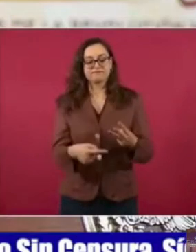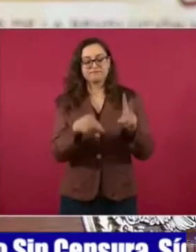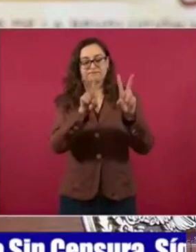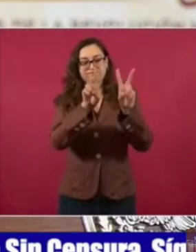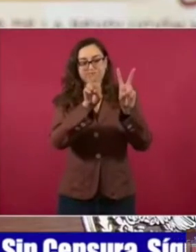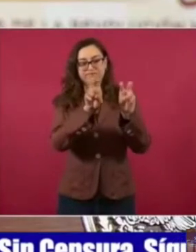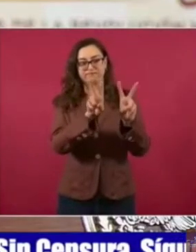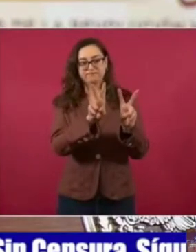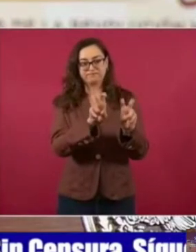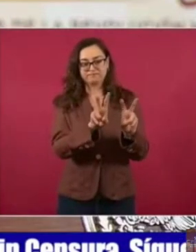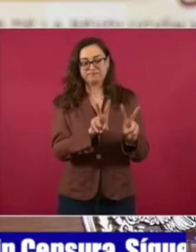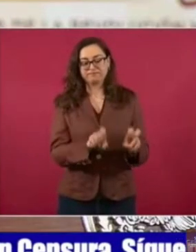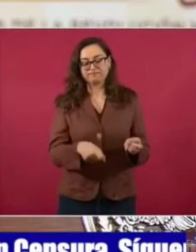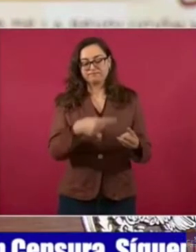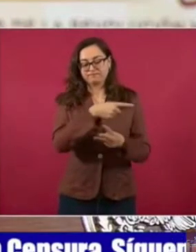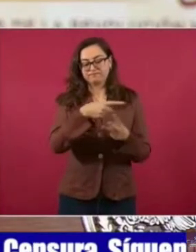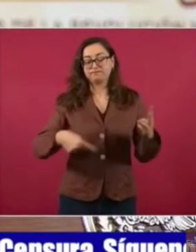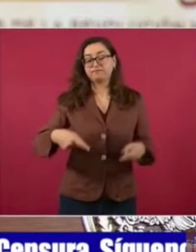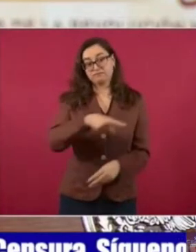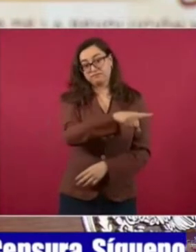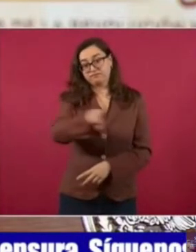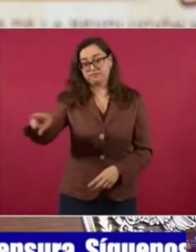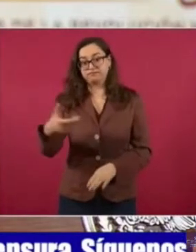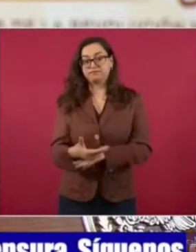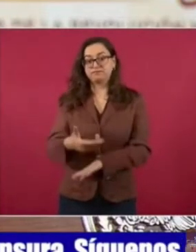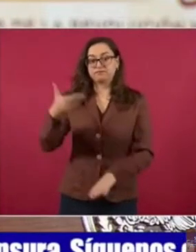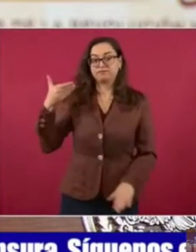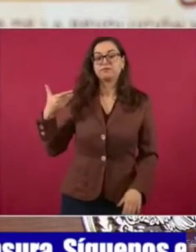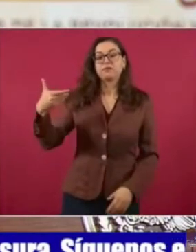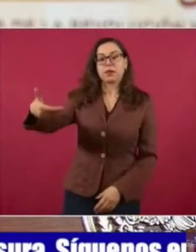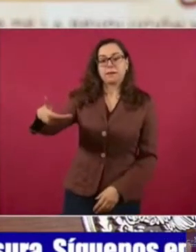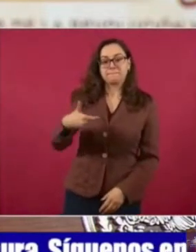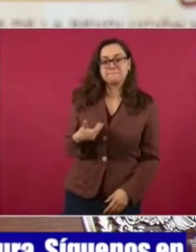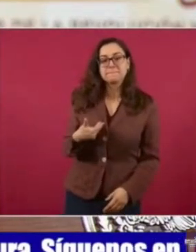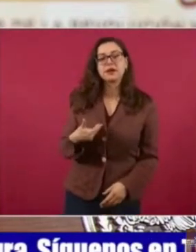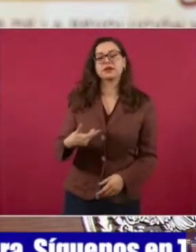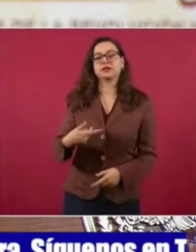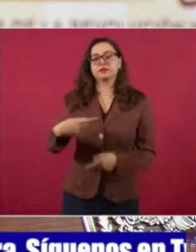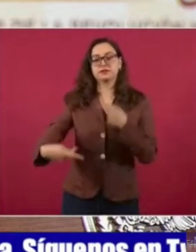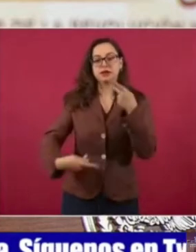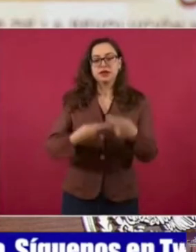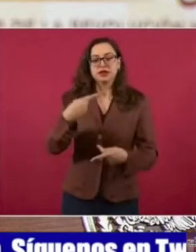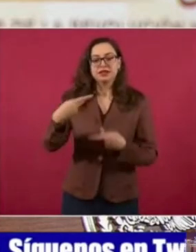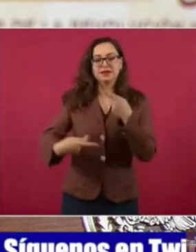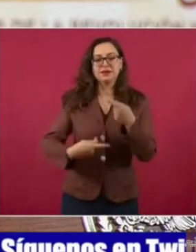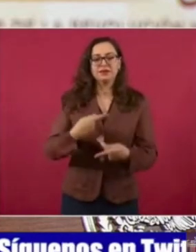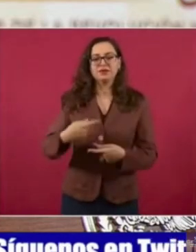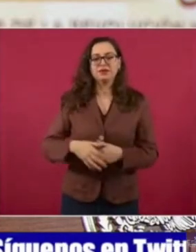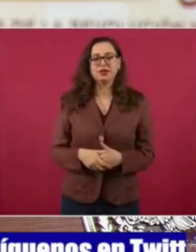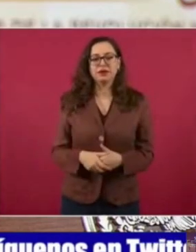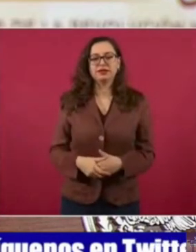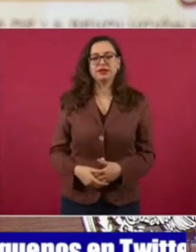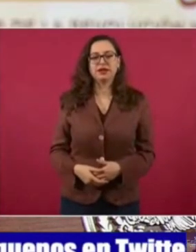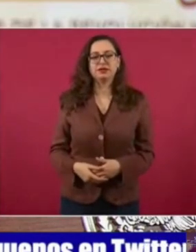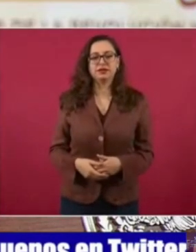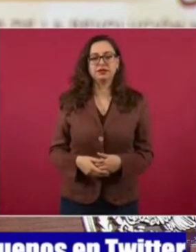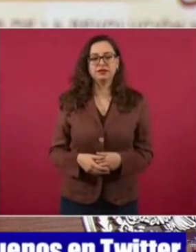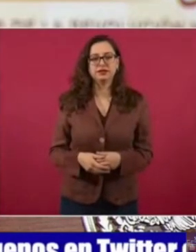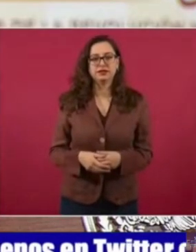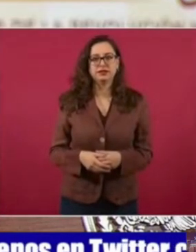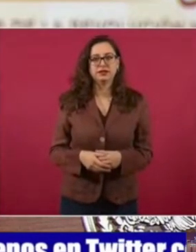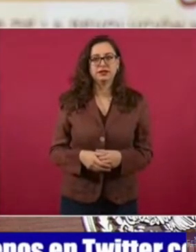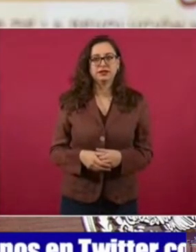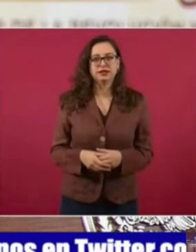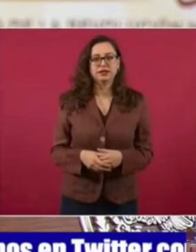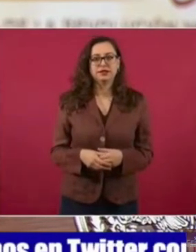que ese cambio pues dependerá de las y los mexicanos que estén dispuestos a debatir más allá de grillar, más allá